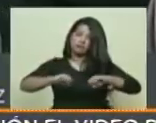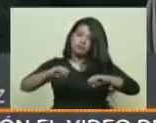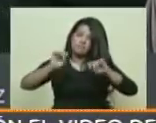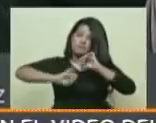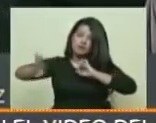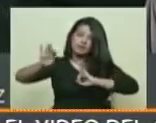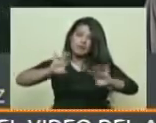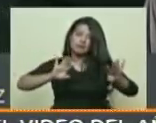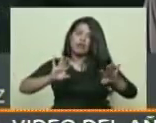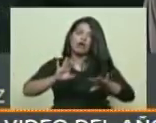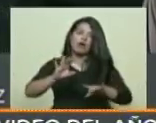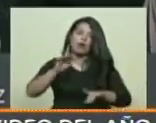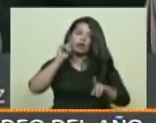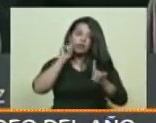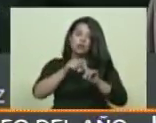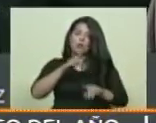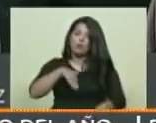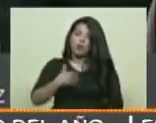para